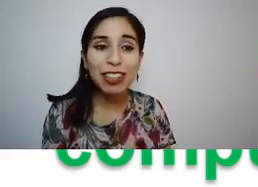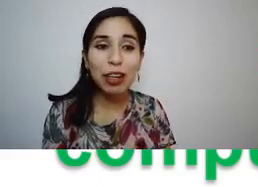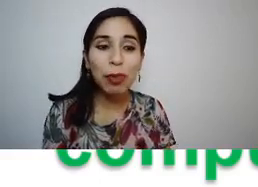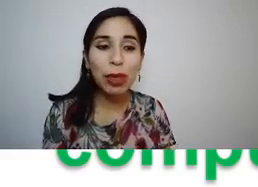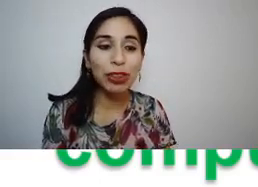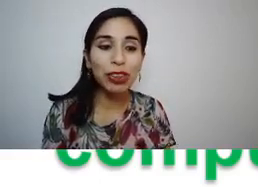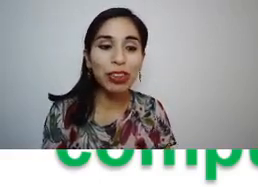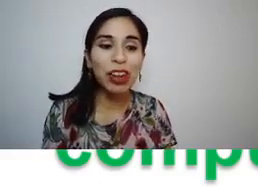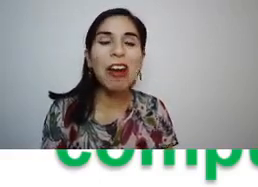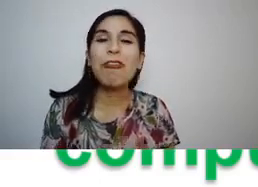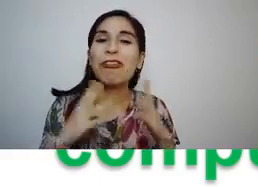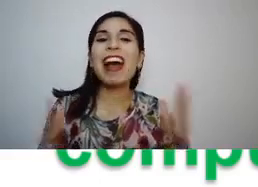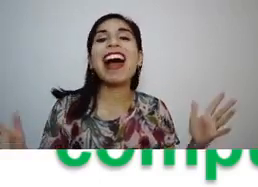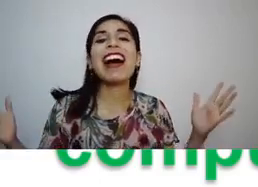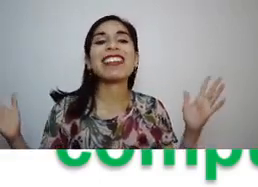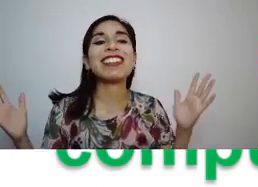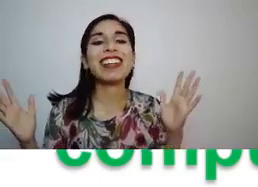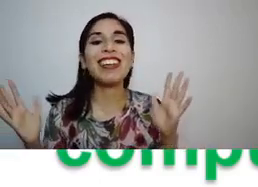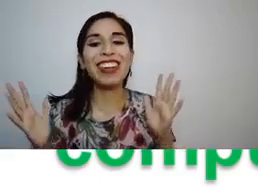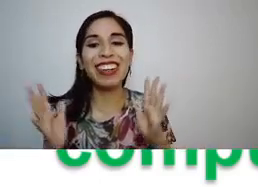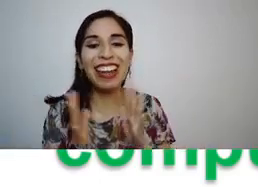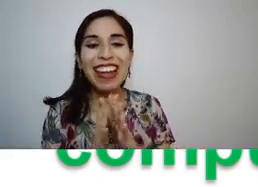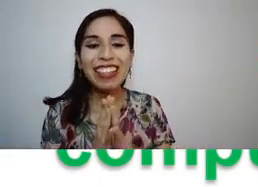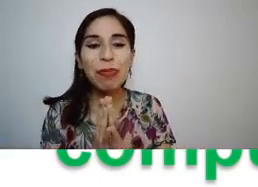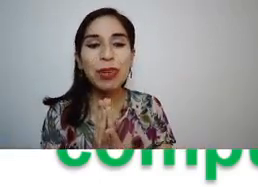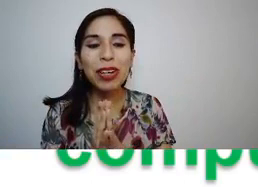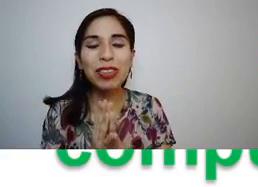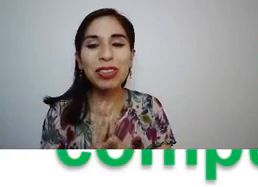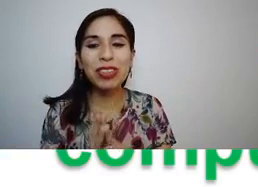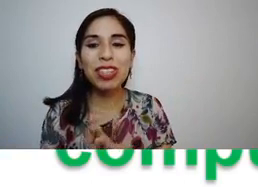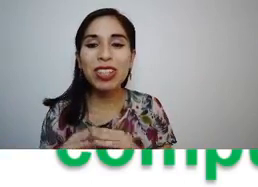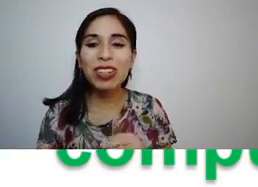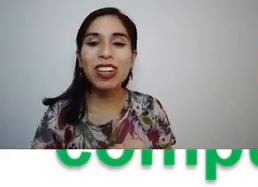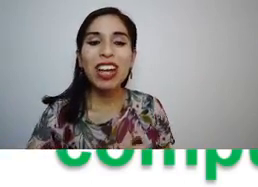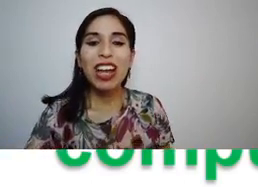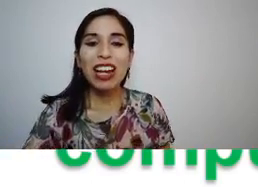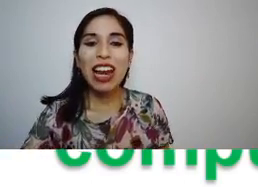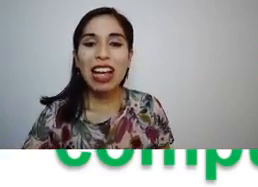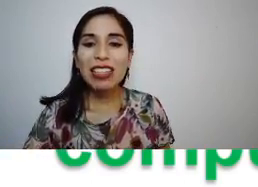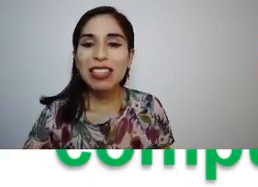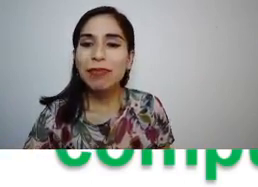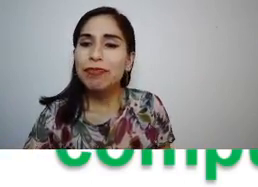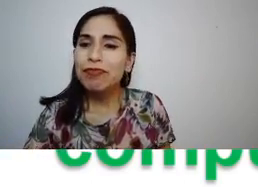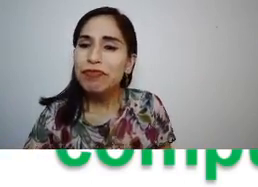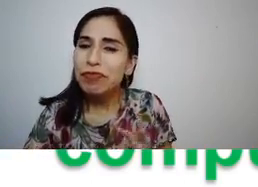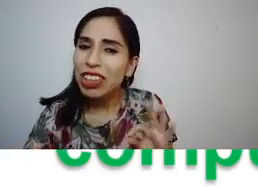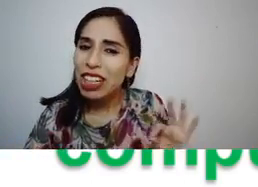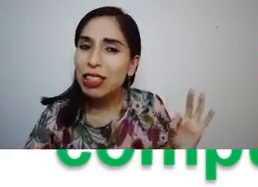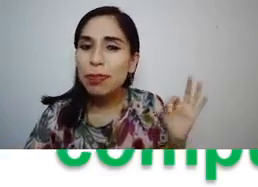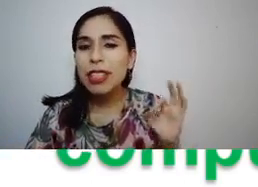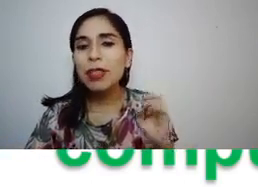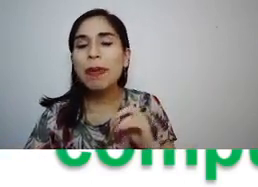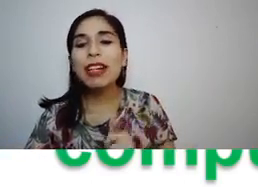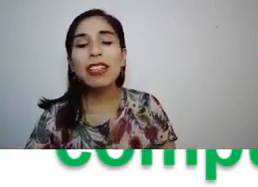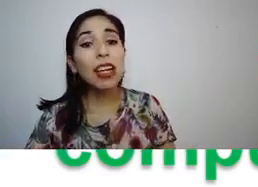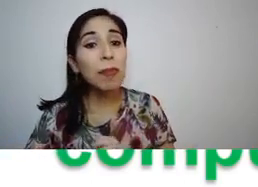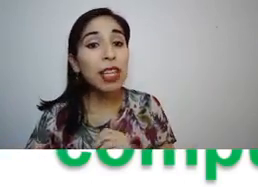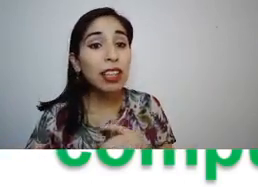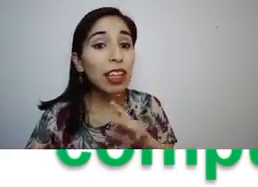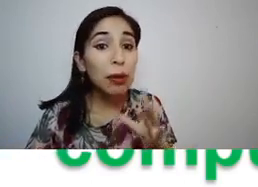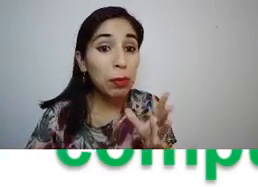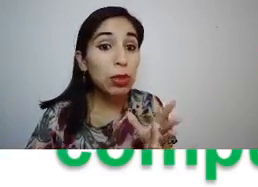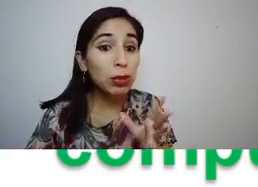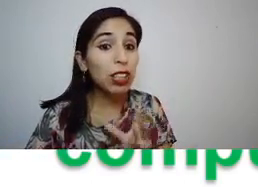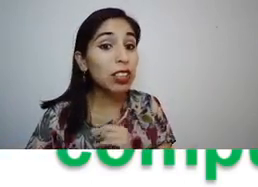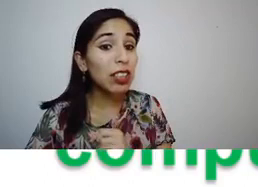difícil hasta el momento para ser verdad y hemos reconocido las tres principales herramientas